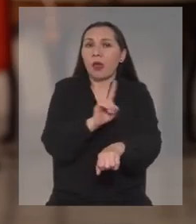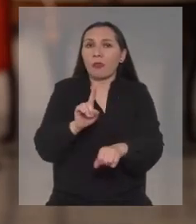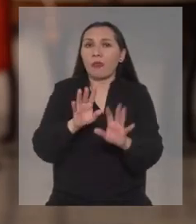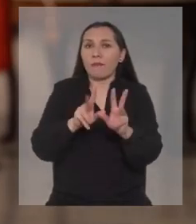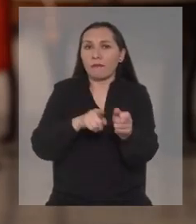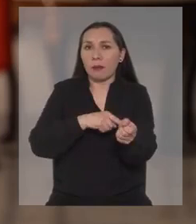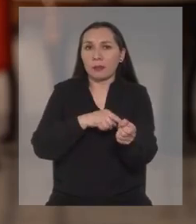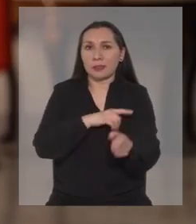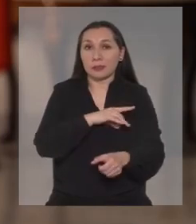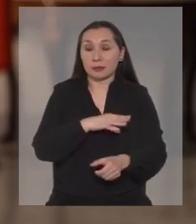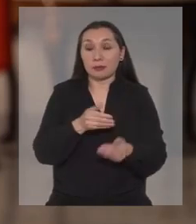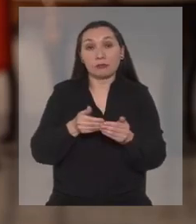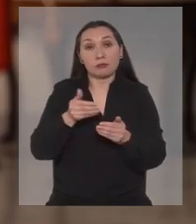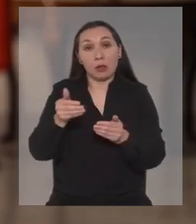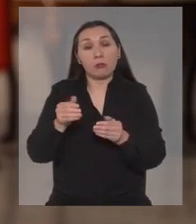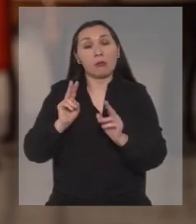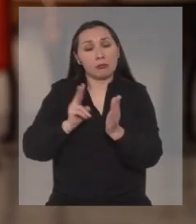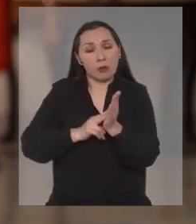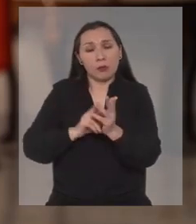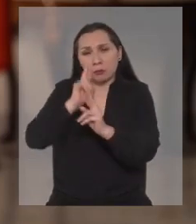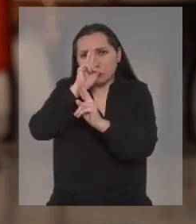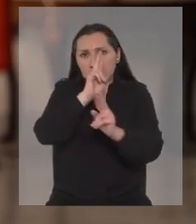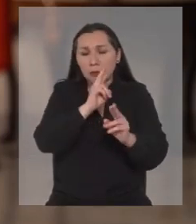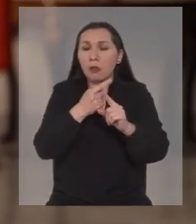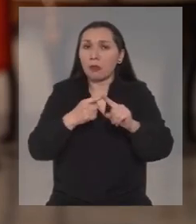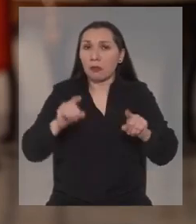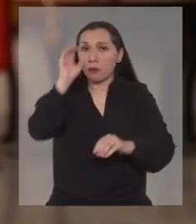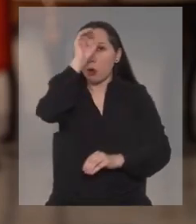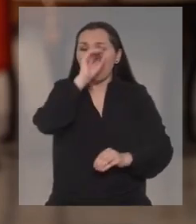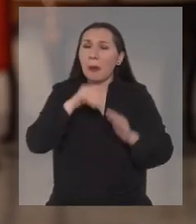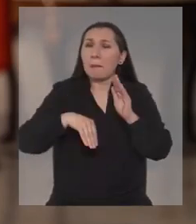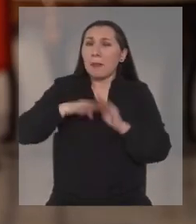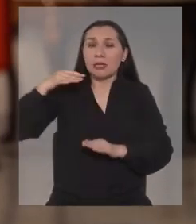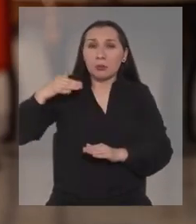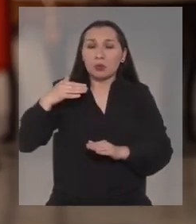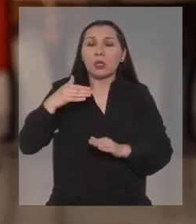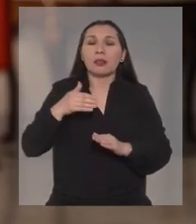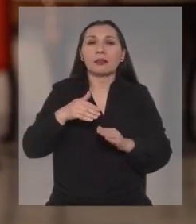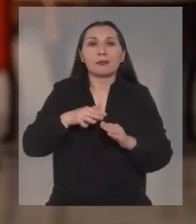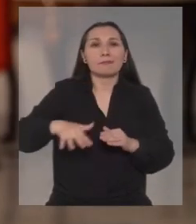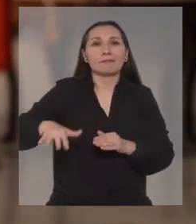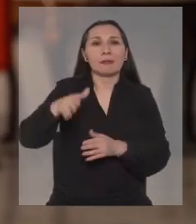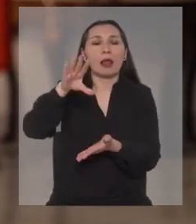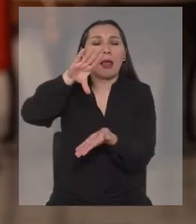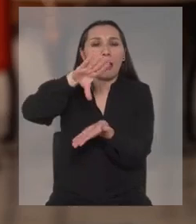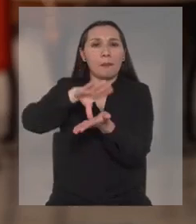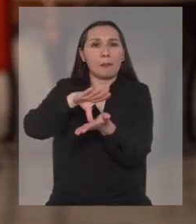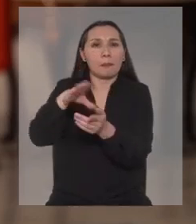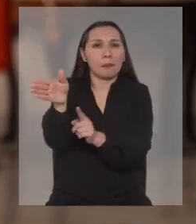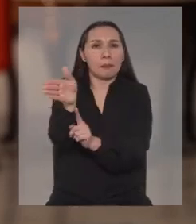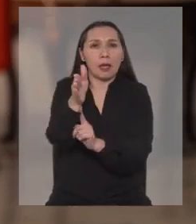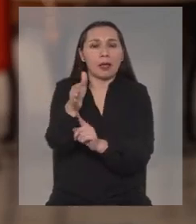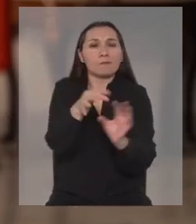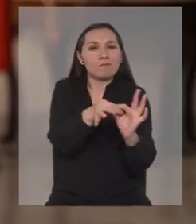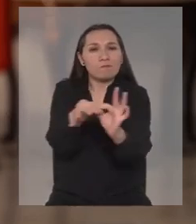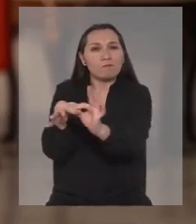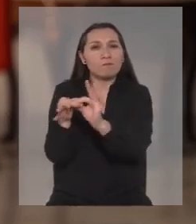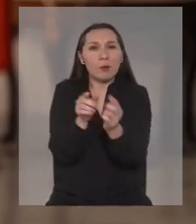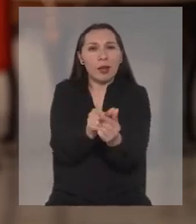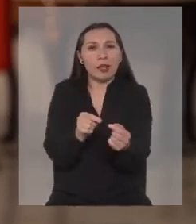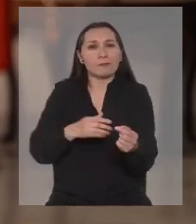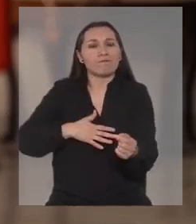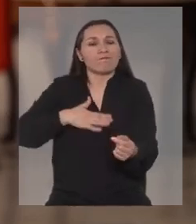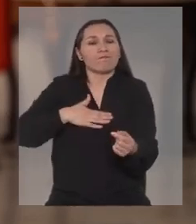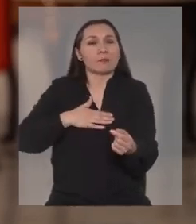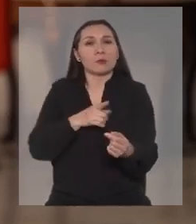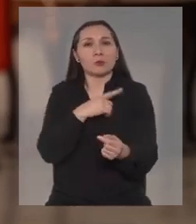chilena pero más allá de las legítimas diferencias ha primado el interés superior de La Paz Patria y un espíritu de unidad nacional de